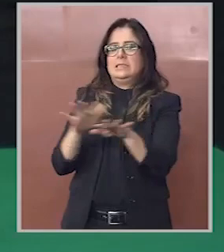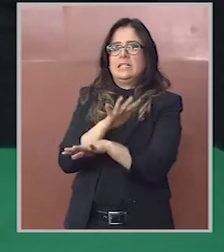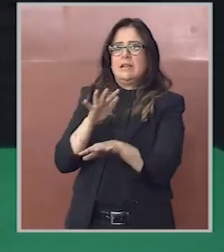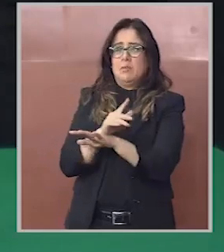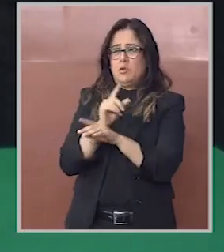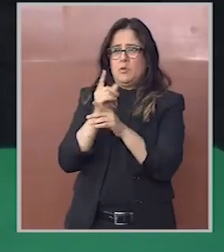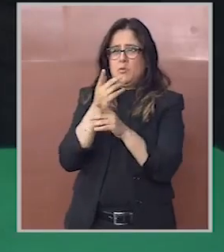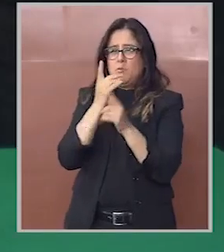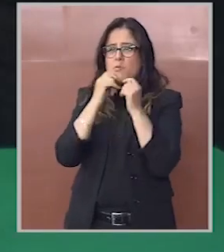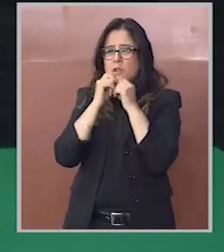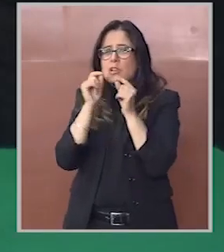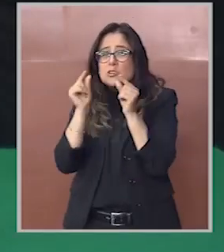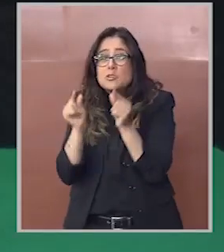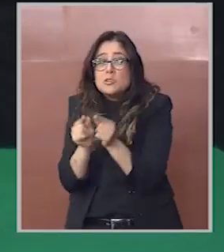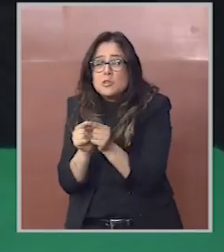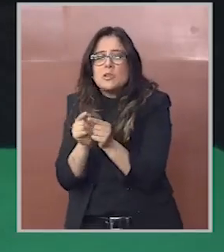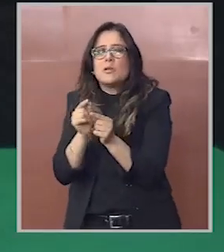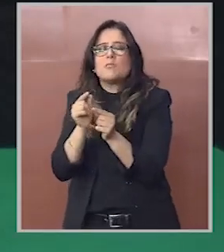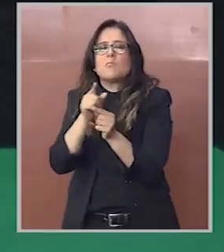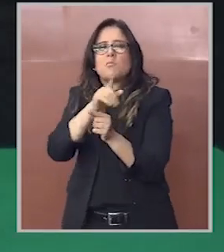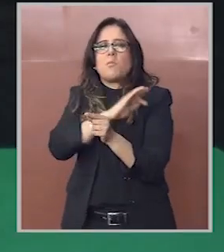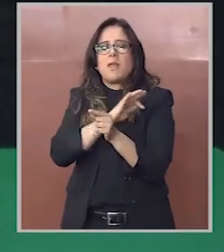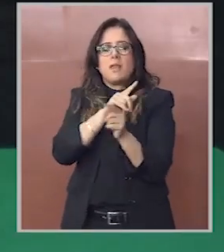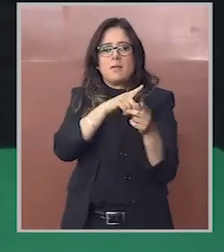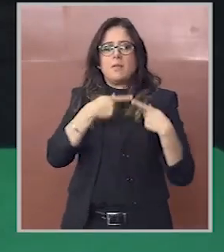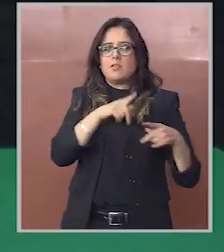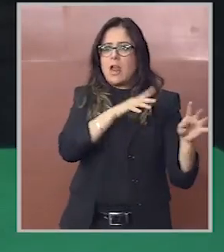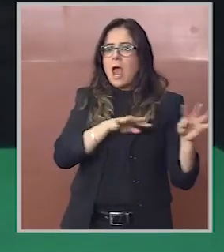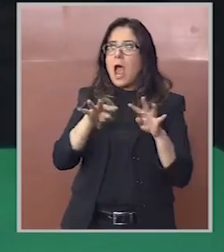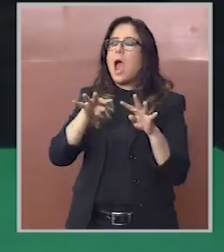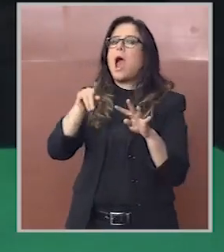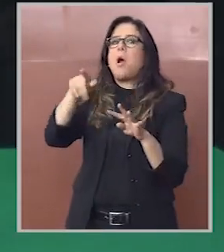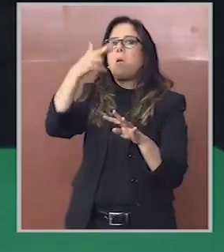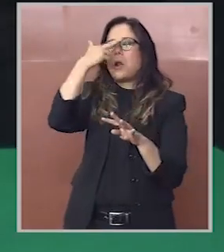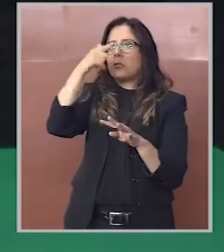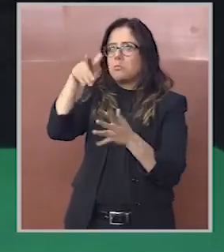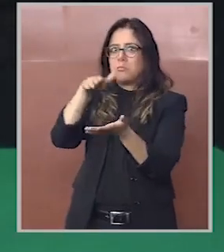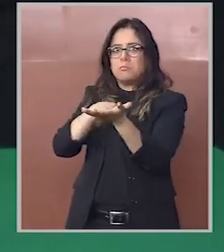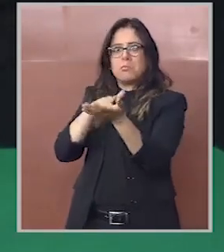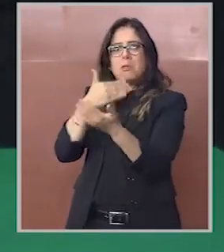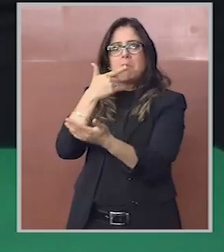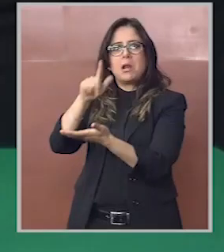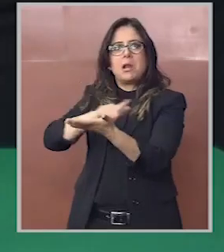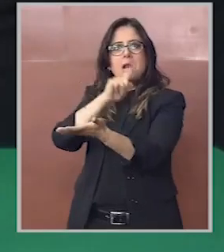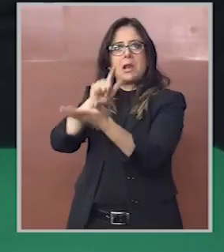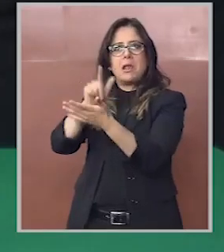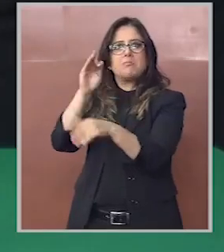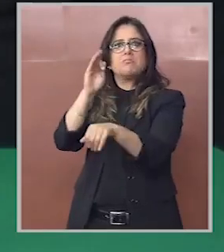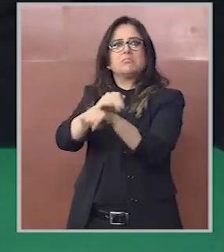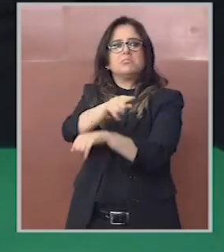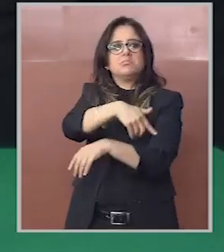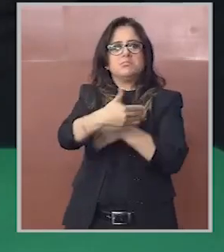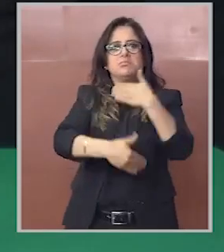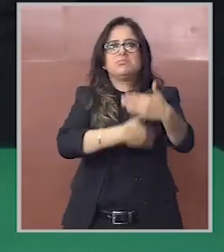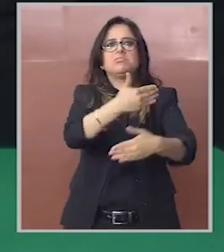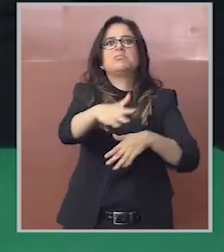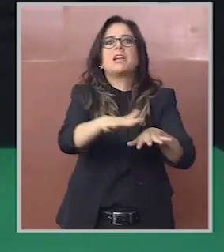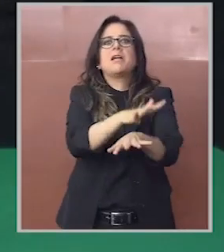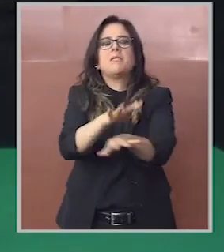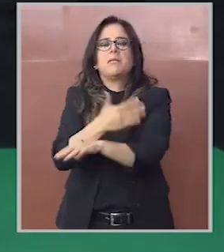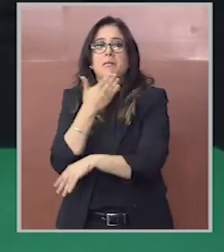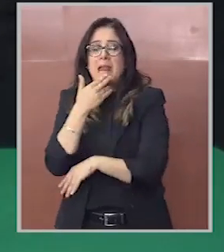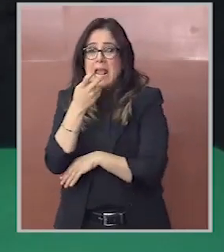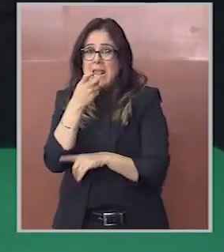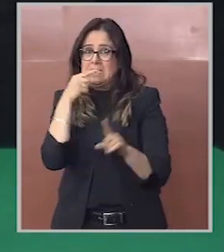efectivamente se está produciendo un cambio no Entonces ese para mí es un elemento central adelante en las políticas públicas